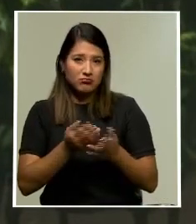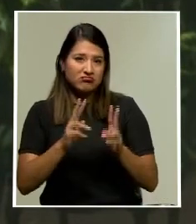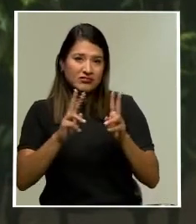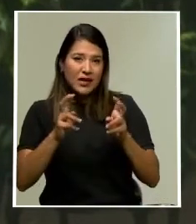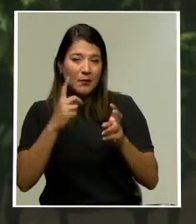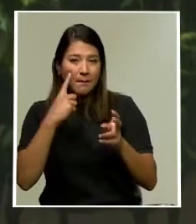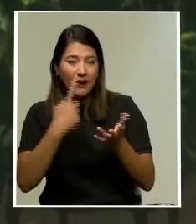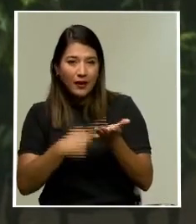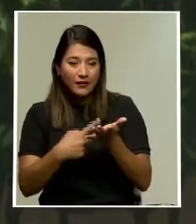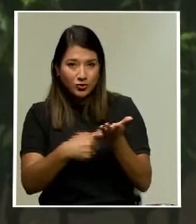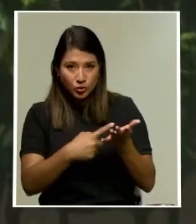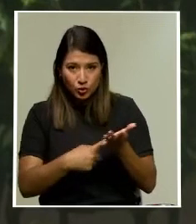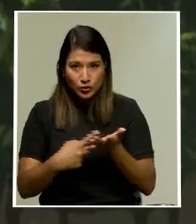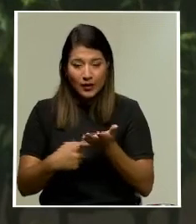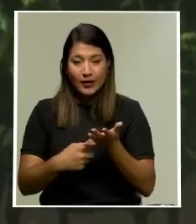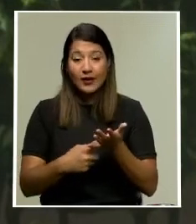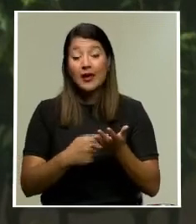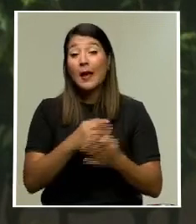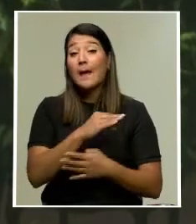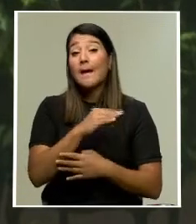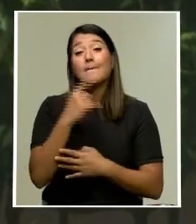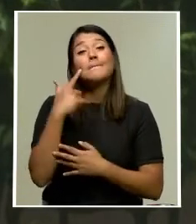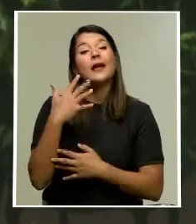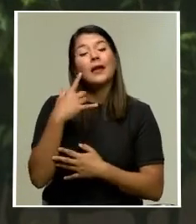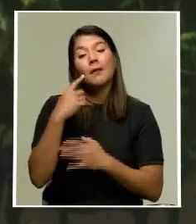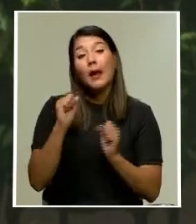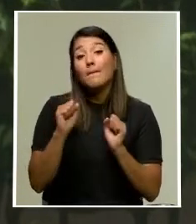para presentar y poder buscar